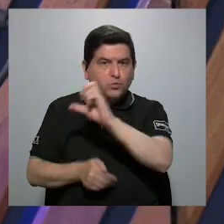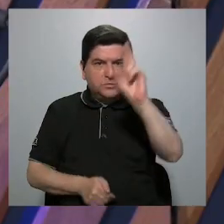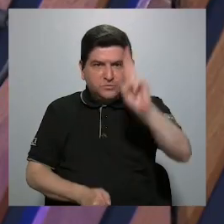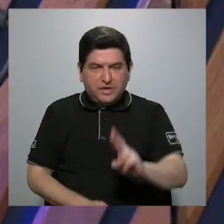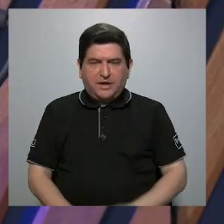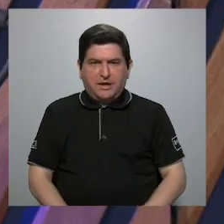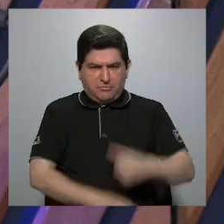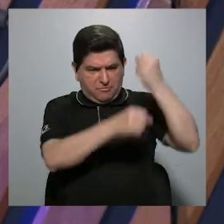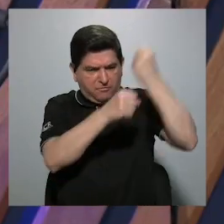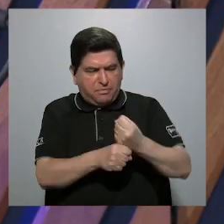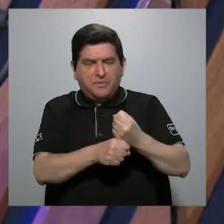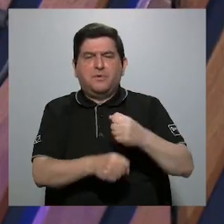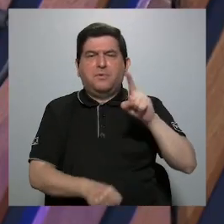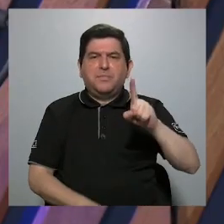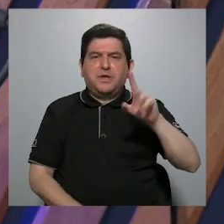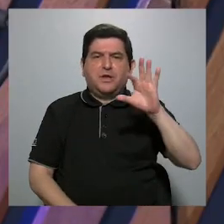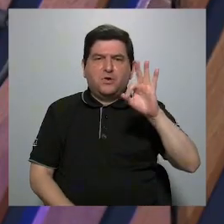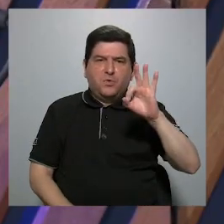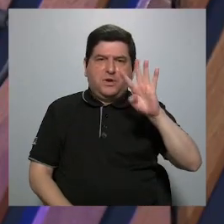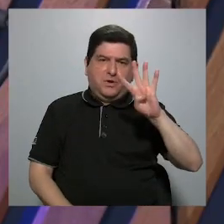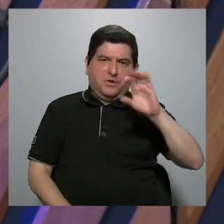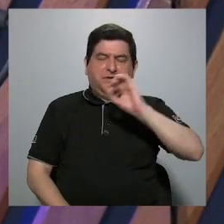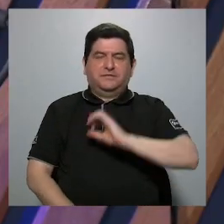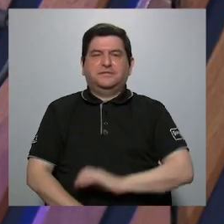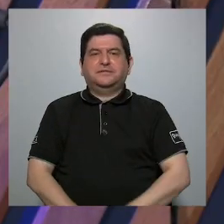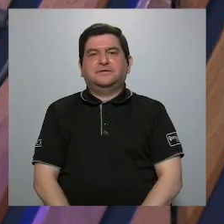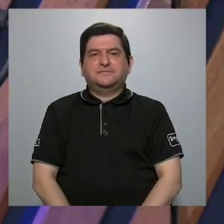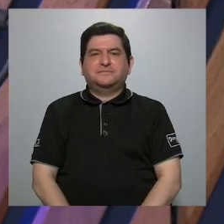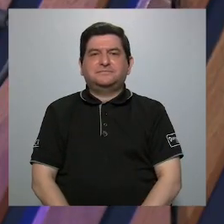de Costa Rica se funda en 1940,